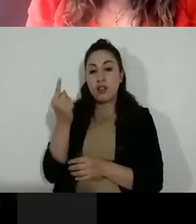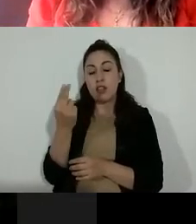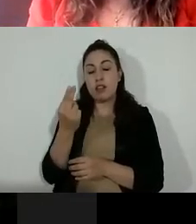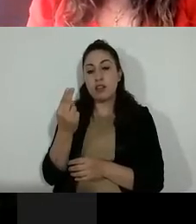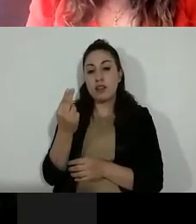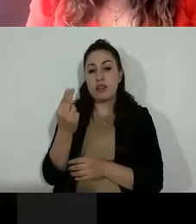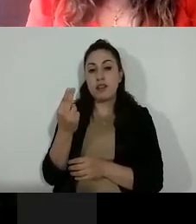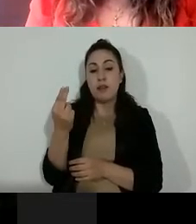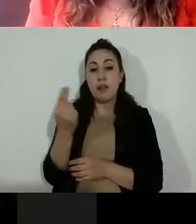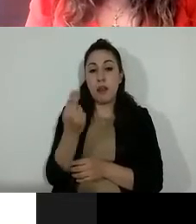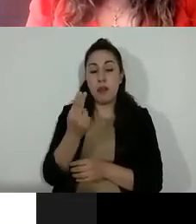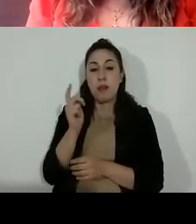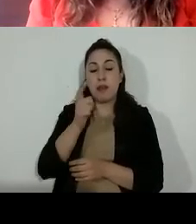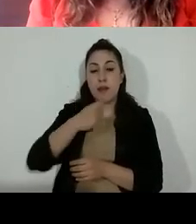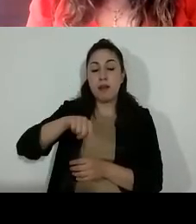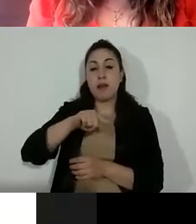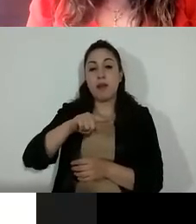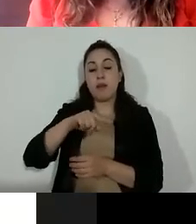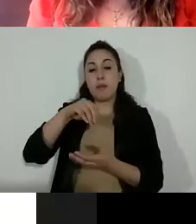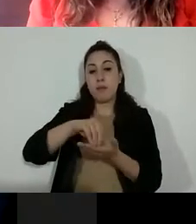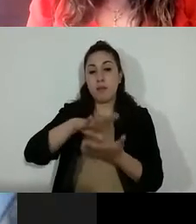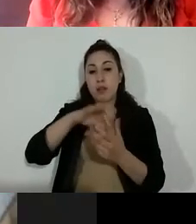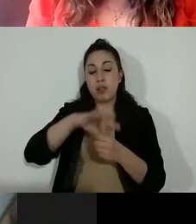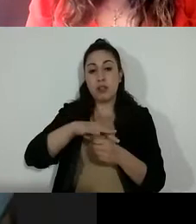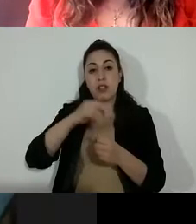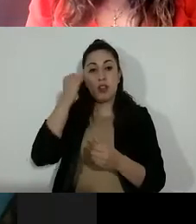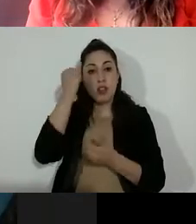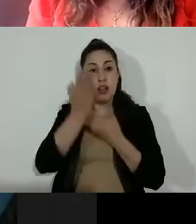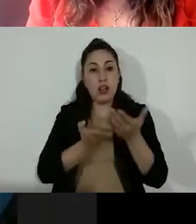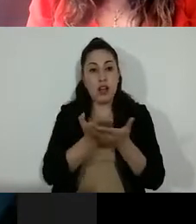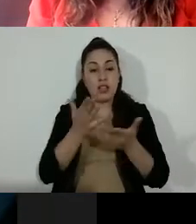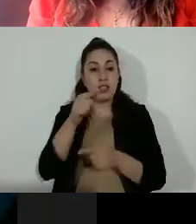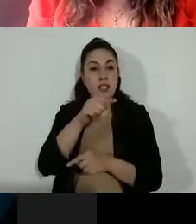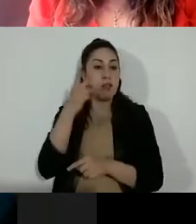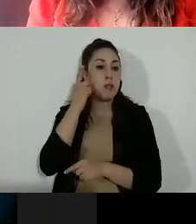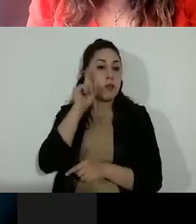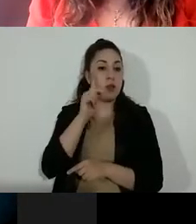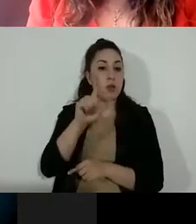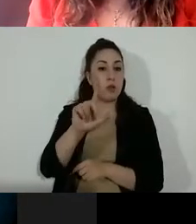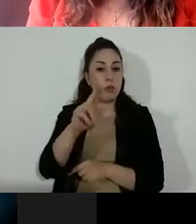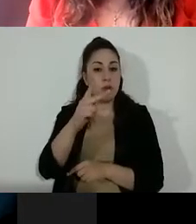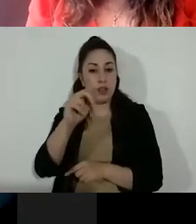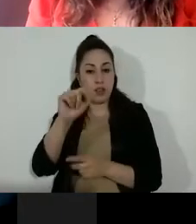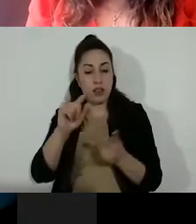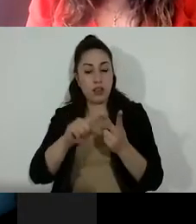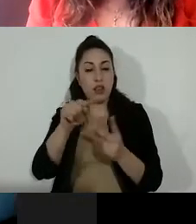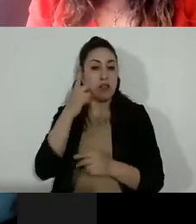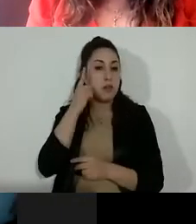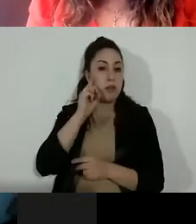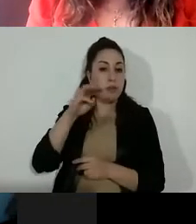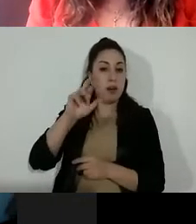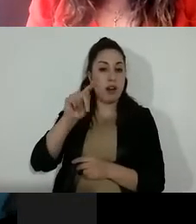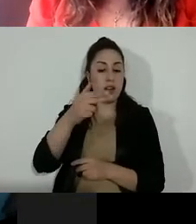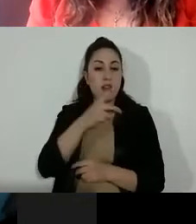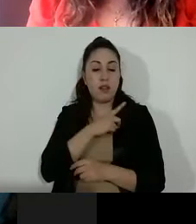de la iniciativa presentada por la diputada Lupita y por la diputada Marta, que tiene que ir a la Comisión de Normatividad,